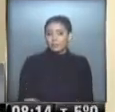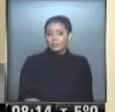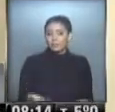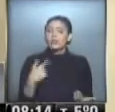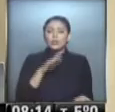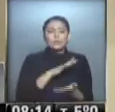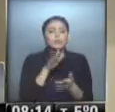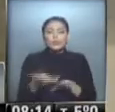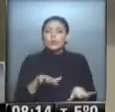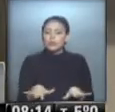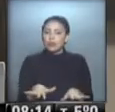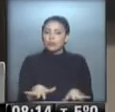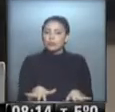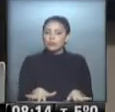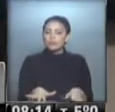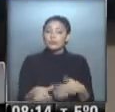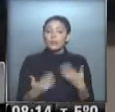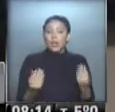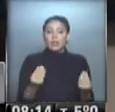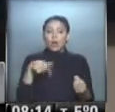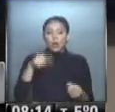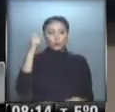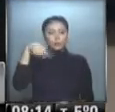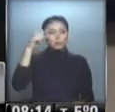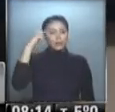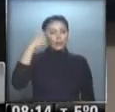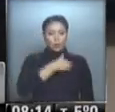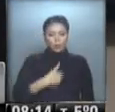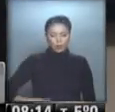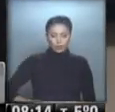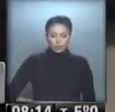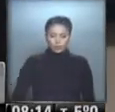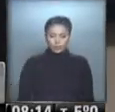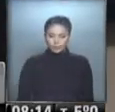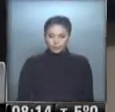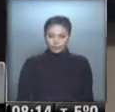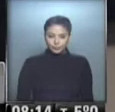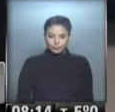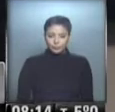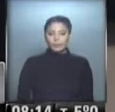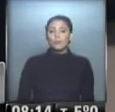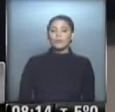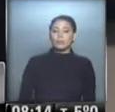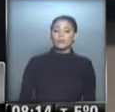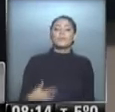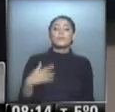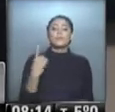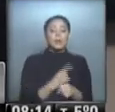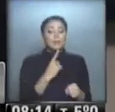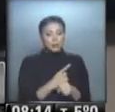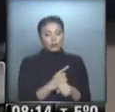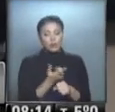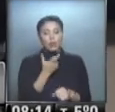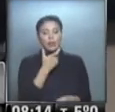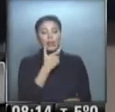desempleados. ¿Cuál es la situación y el cuadro que ustedes tienen desde el gobierno, David? Bueno, en primer lugar, yo lo que